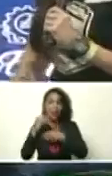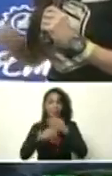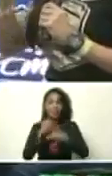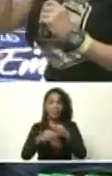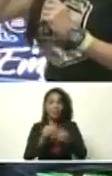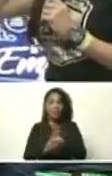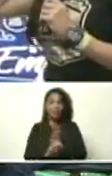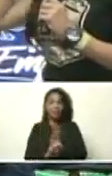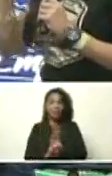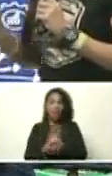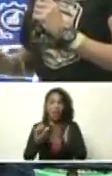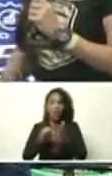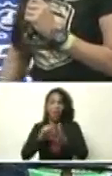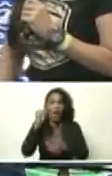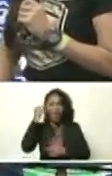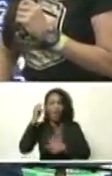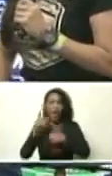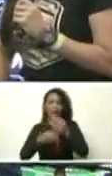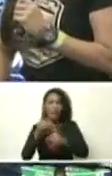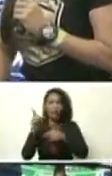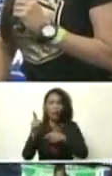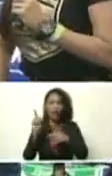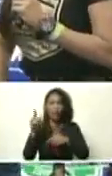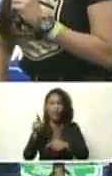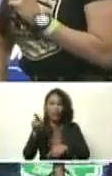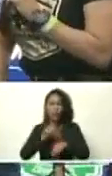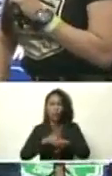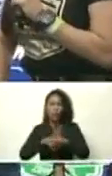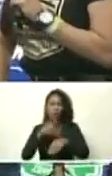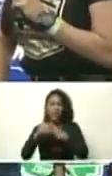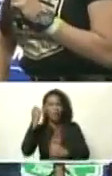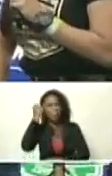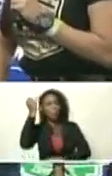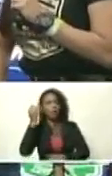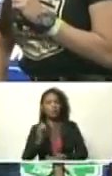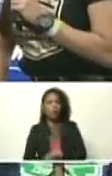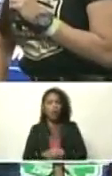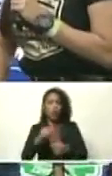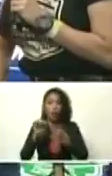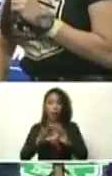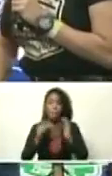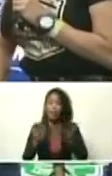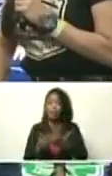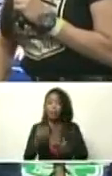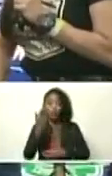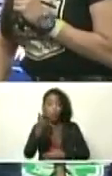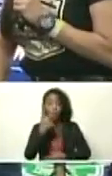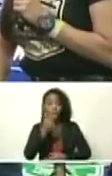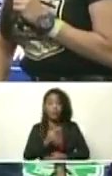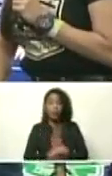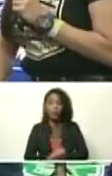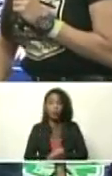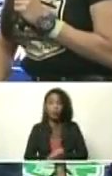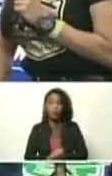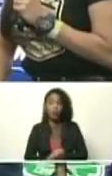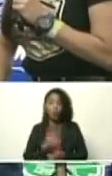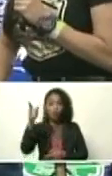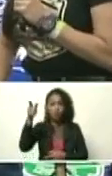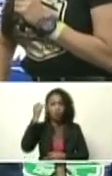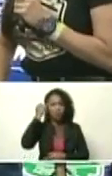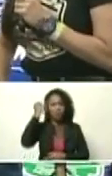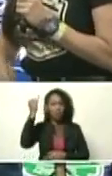macerados. ¿Dónde se te ocurrió hacer todo esto? ¿En qué momento pensaste hacer todo esto? En plena pandemia, como usted lo estaba diciendo. ¿Y se te fueron ocurriendo